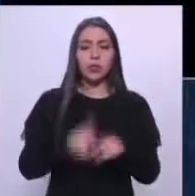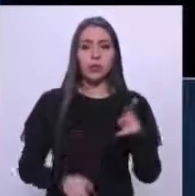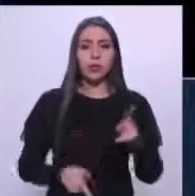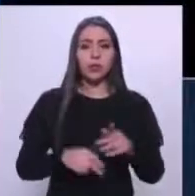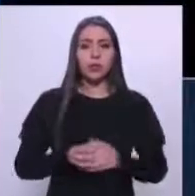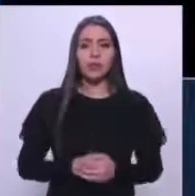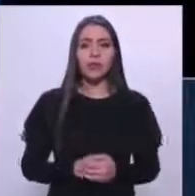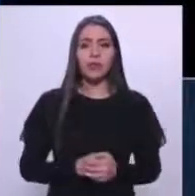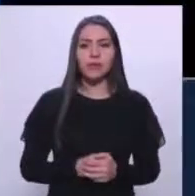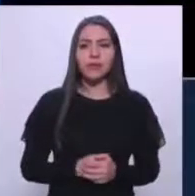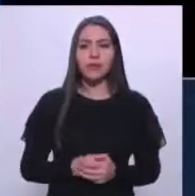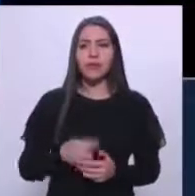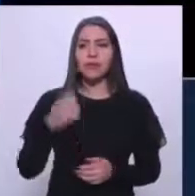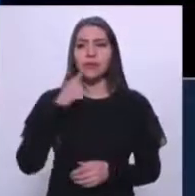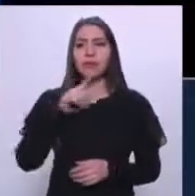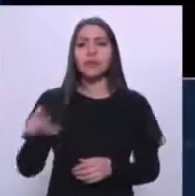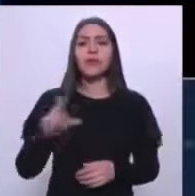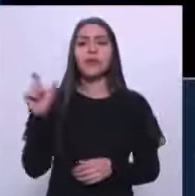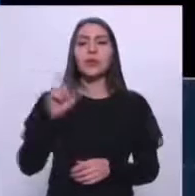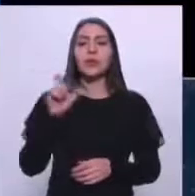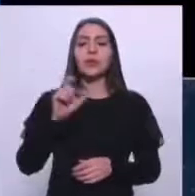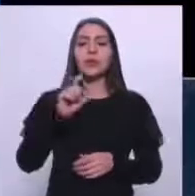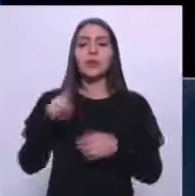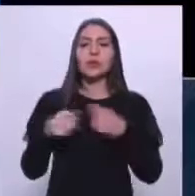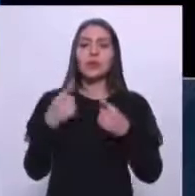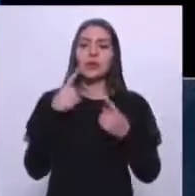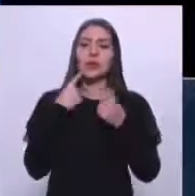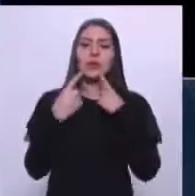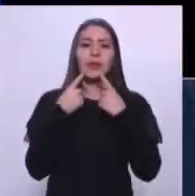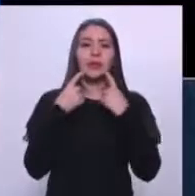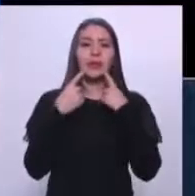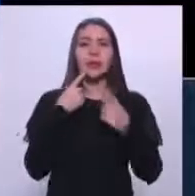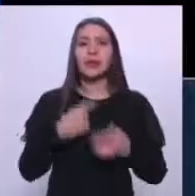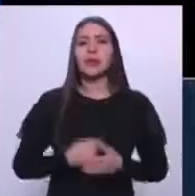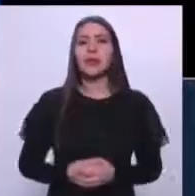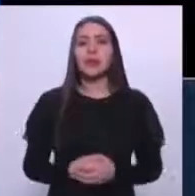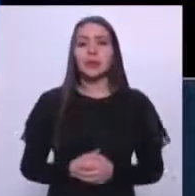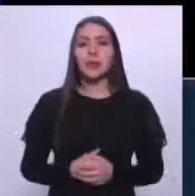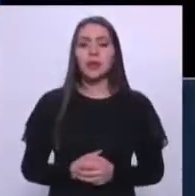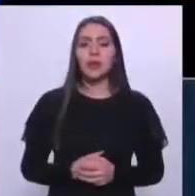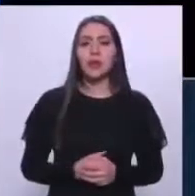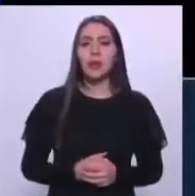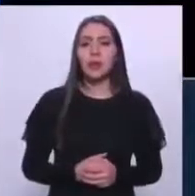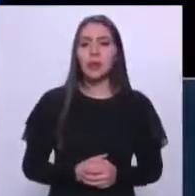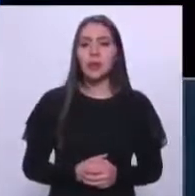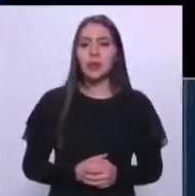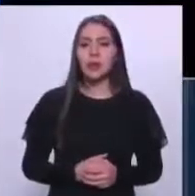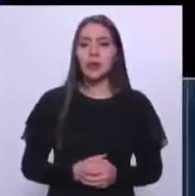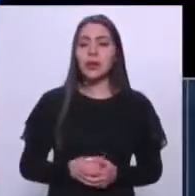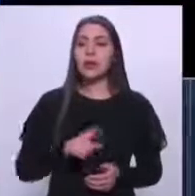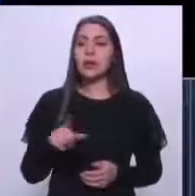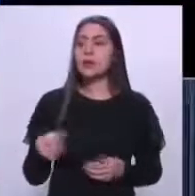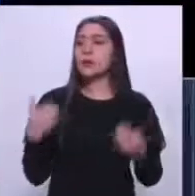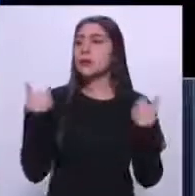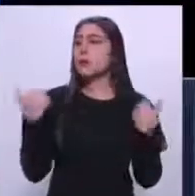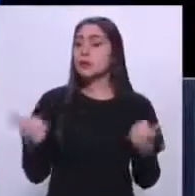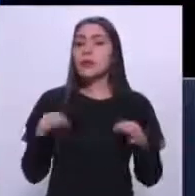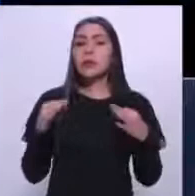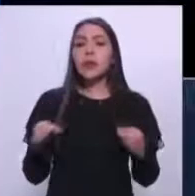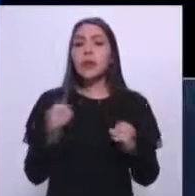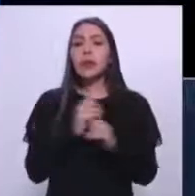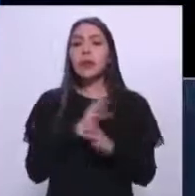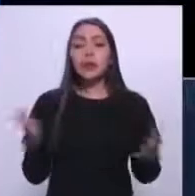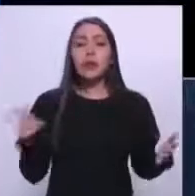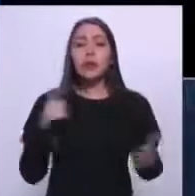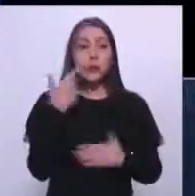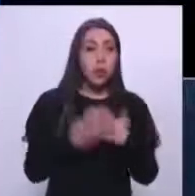Estaríamos esperando a ver cuándo se va a discutir en un sentido que no queda del todo claro si es la